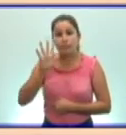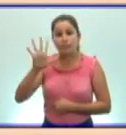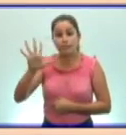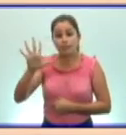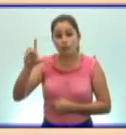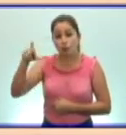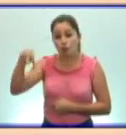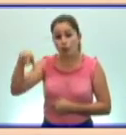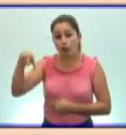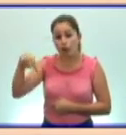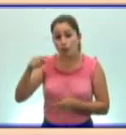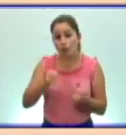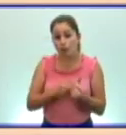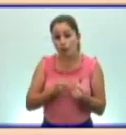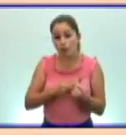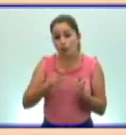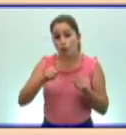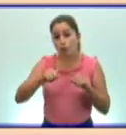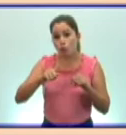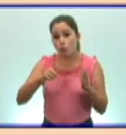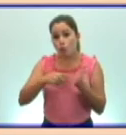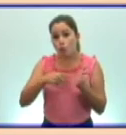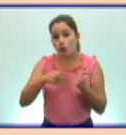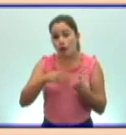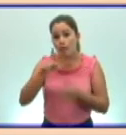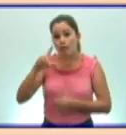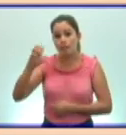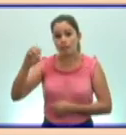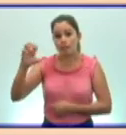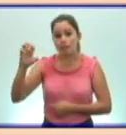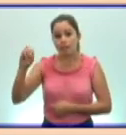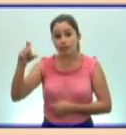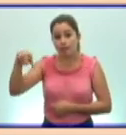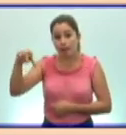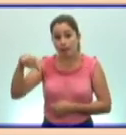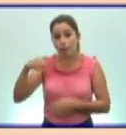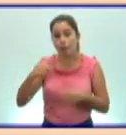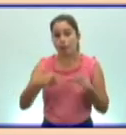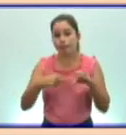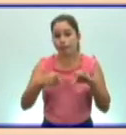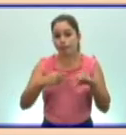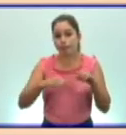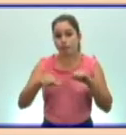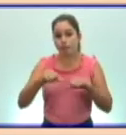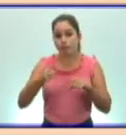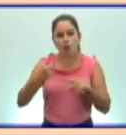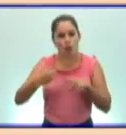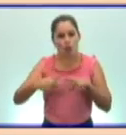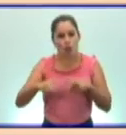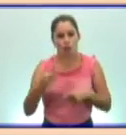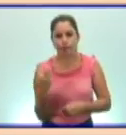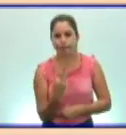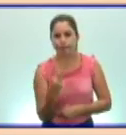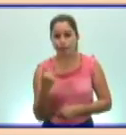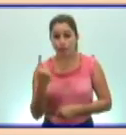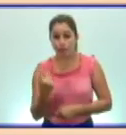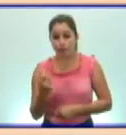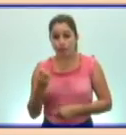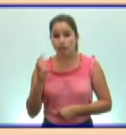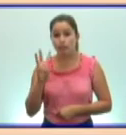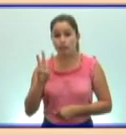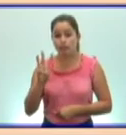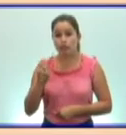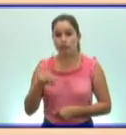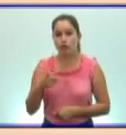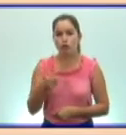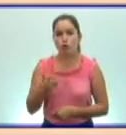soluto por cada 100 gramos de la disolución. Y en el tercer caso nos dan dos informaciones. La primera,